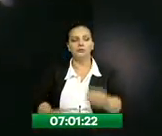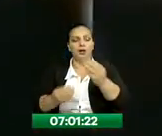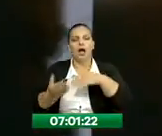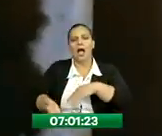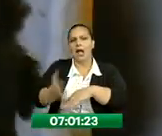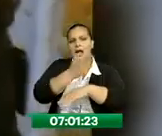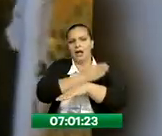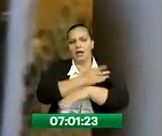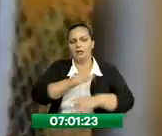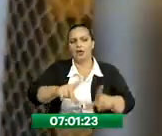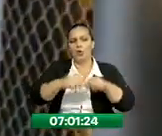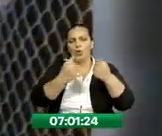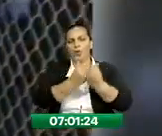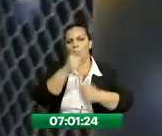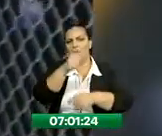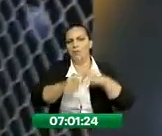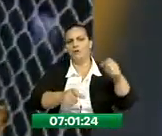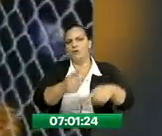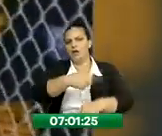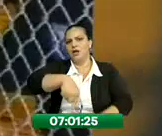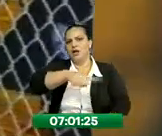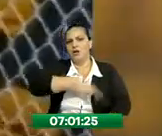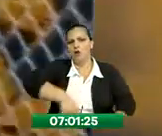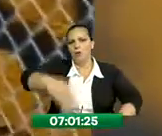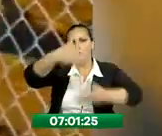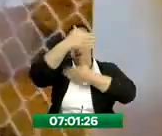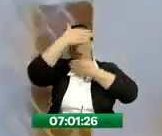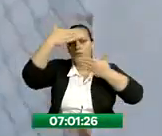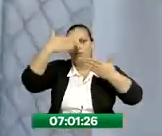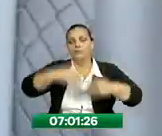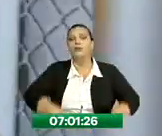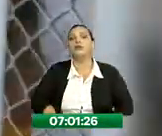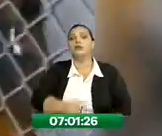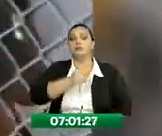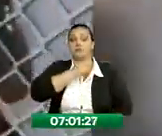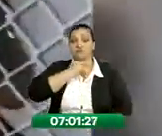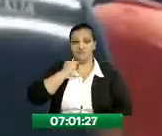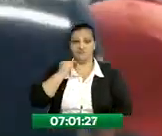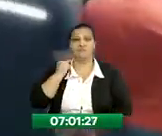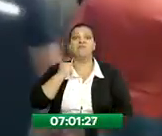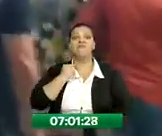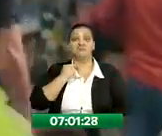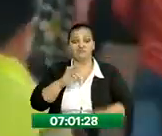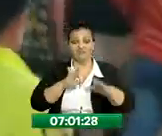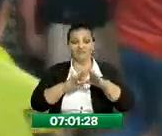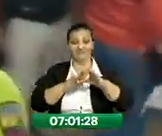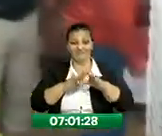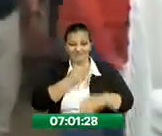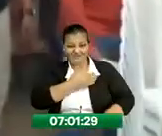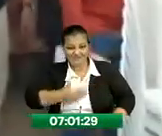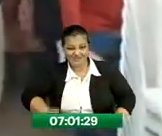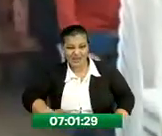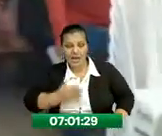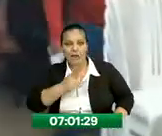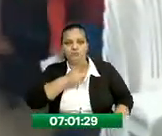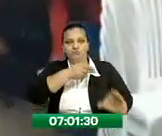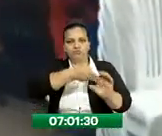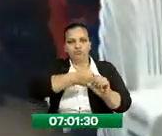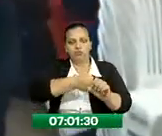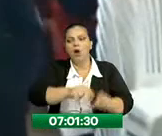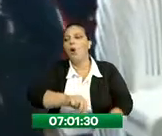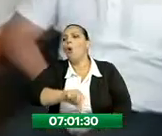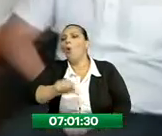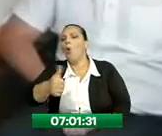de Participación Ciudadana, José Carlos Tuárez, es uno de ellos. También Luis L., un ex alto funcionario